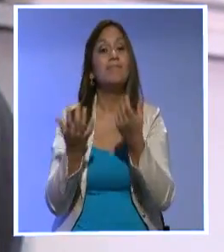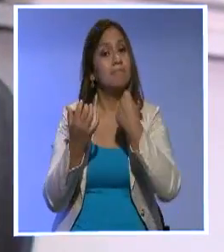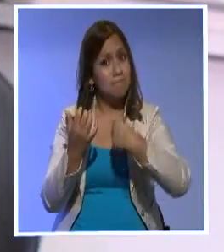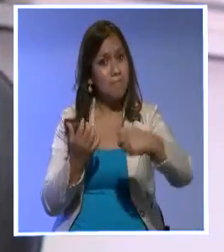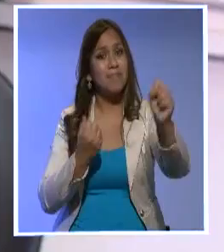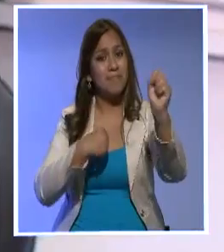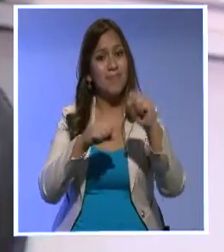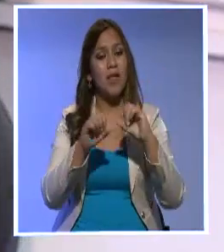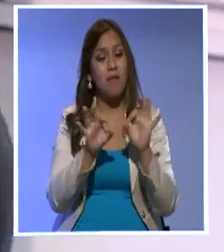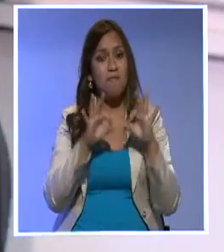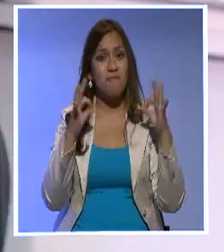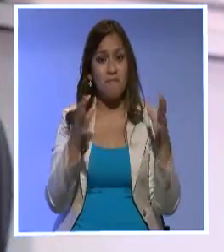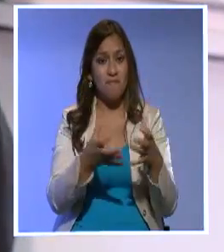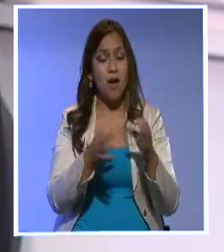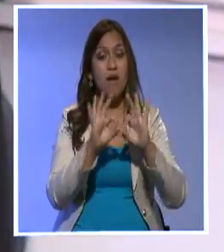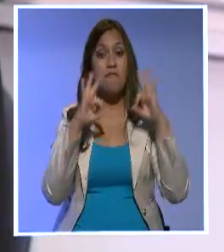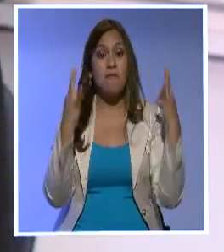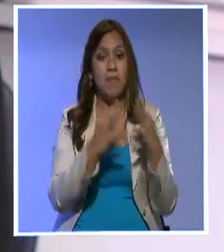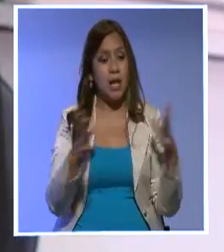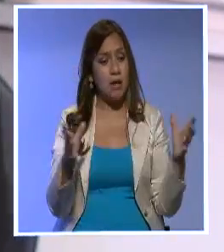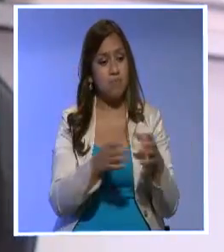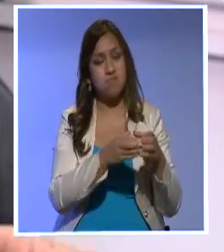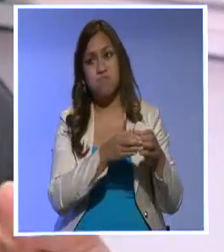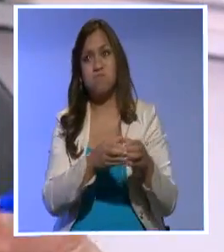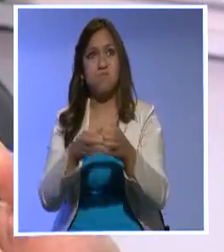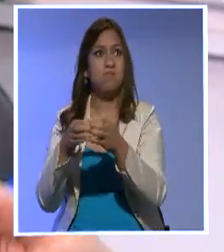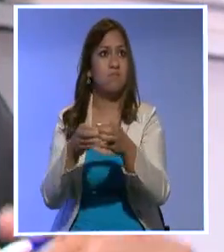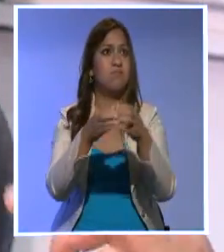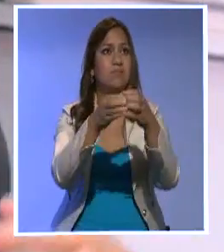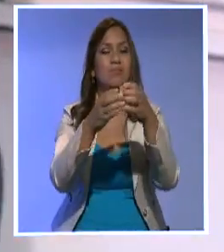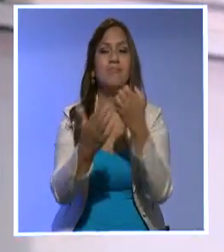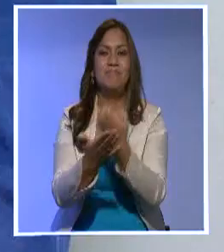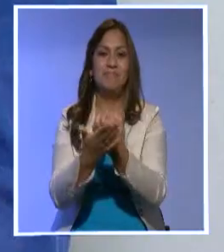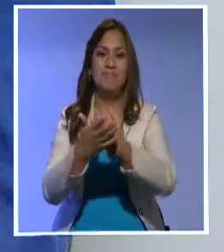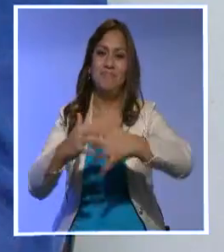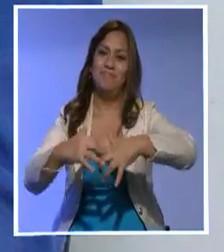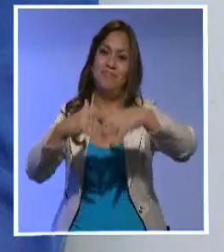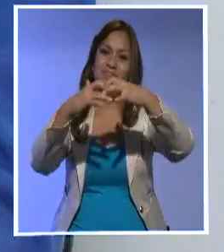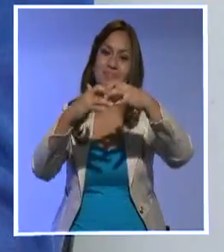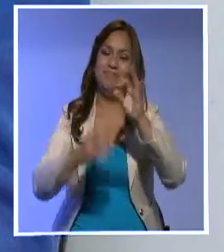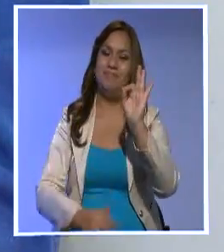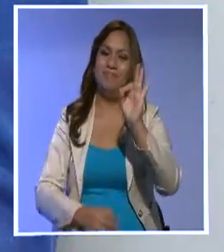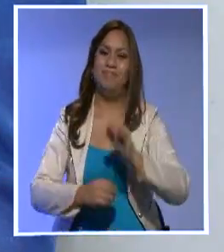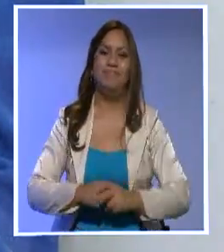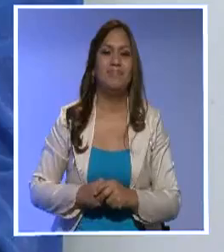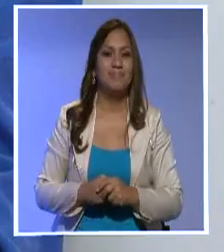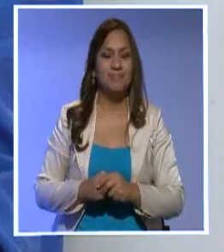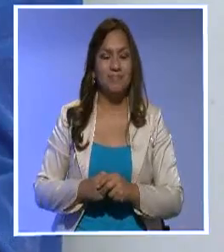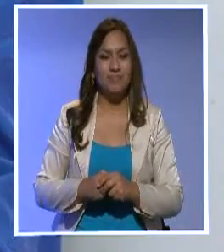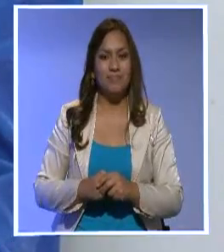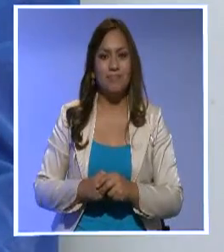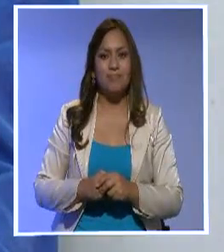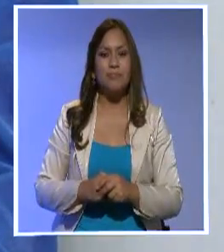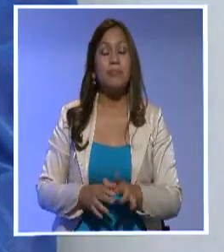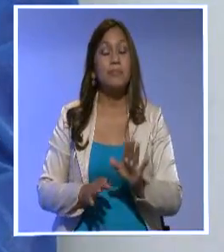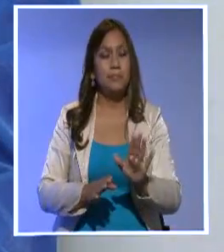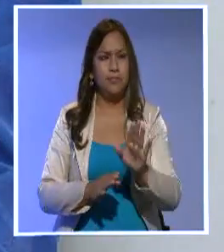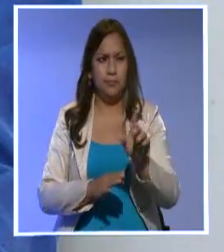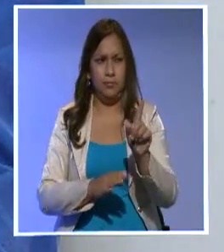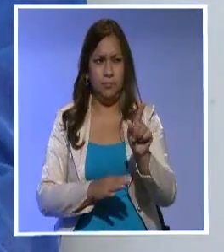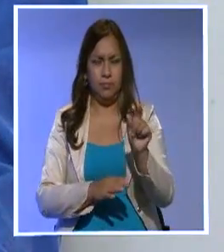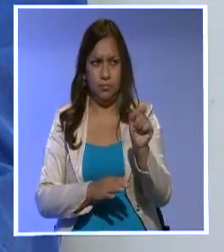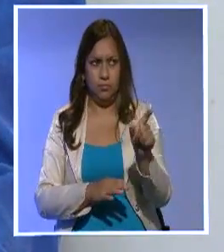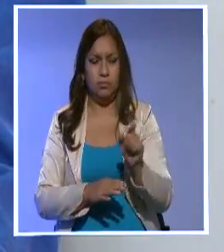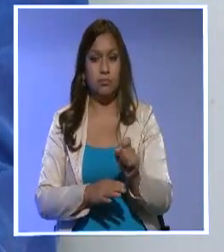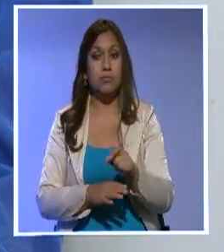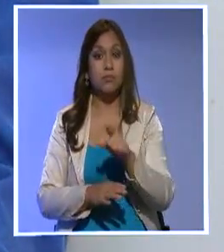sin duda alguna eso fortalezca la economía de nuestras localidades presenta una precisión todavía falta que la comisión